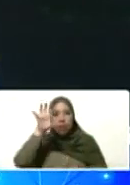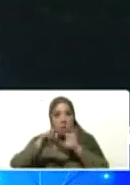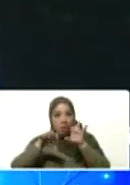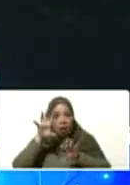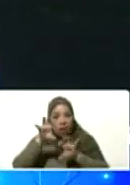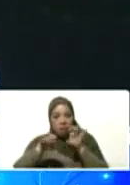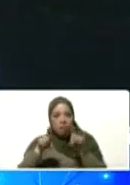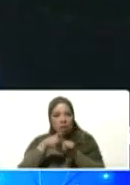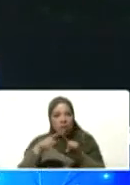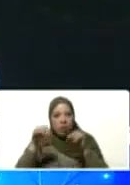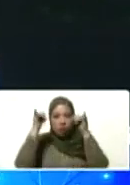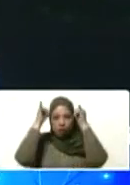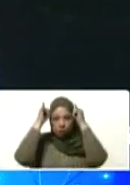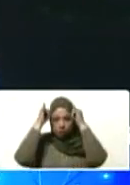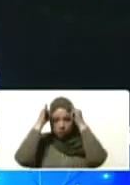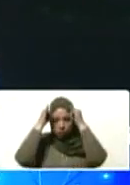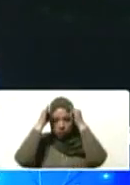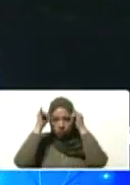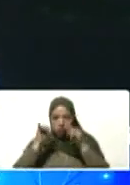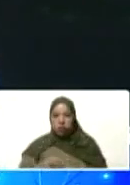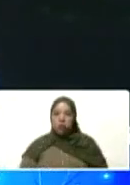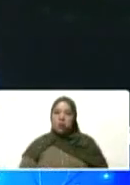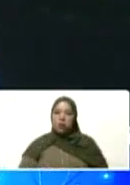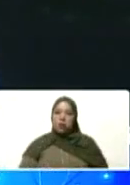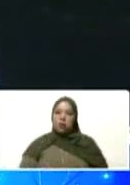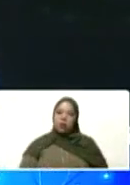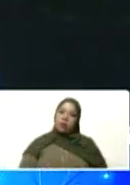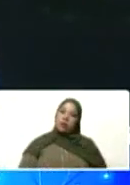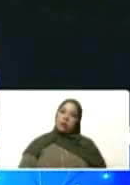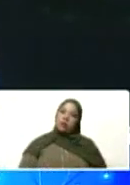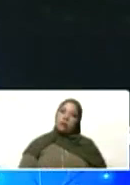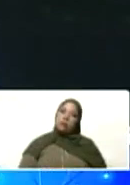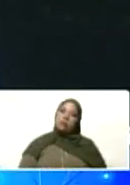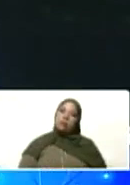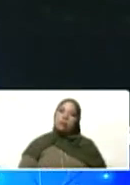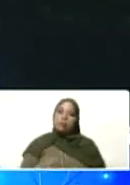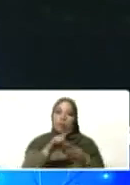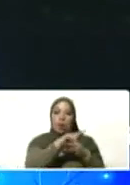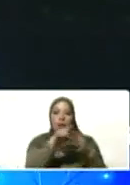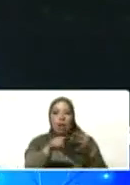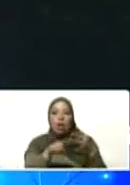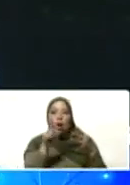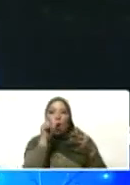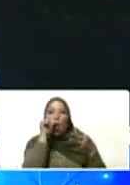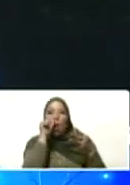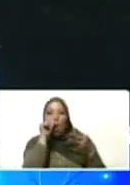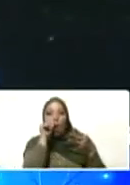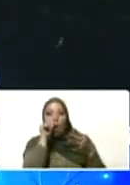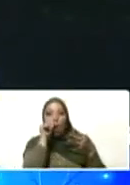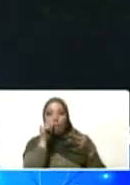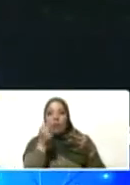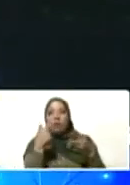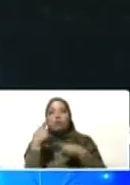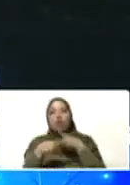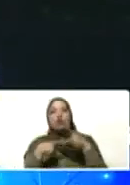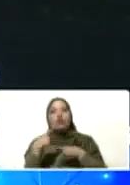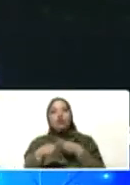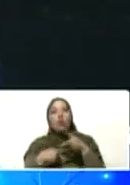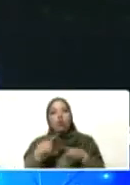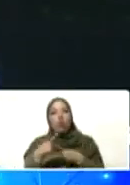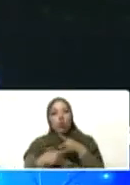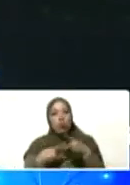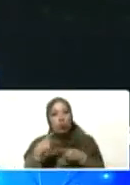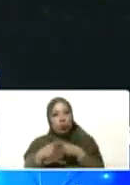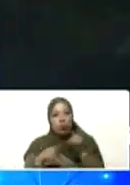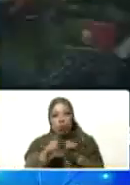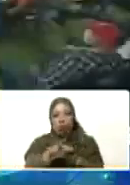CAVIDOC, y los productores José Bravo, Jacinto Ramírez, Carlos Ramírez, Juan Lara, Gustavo